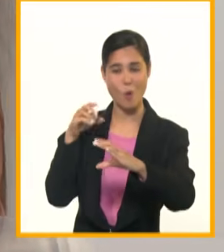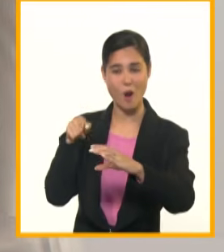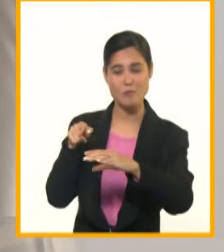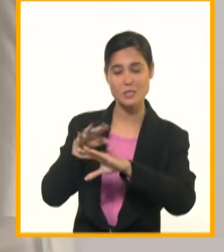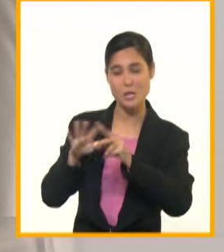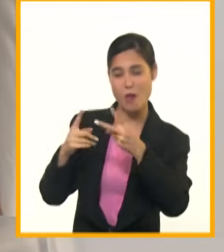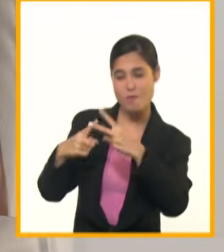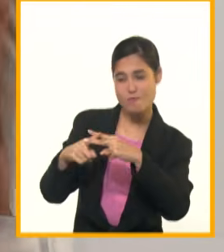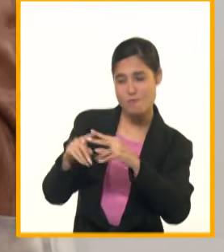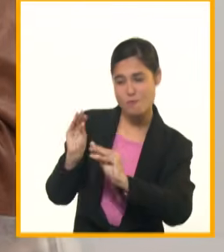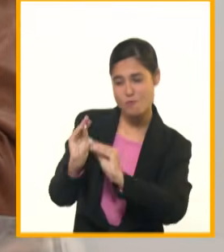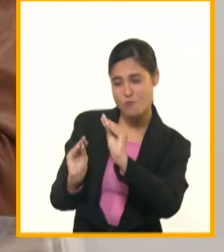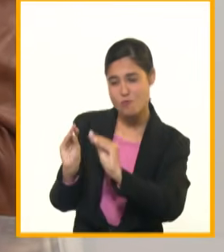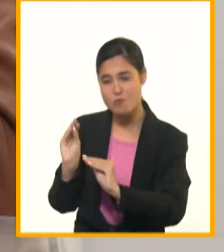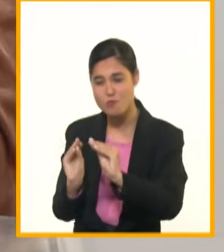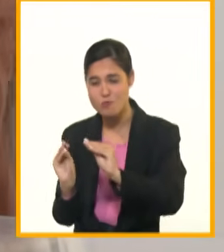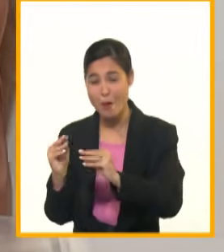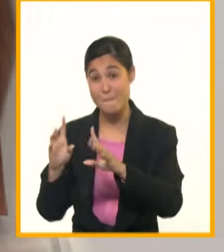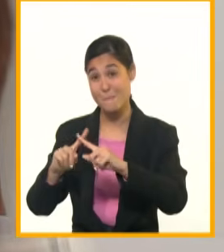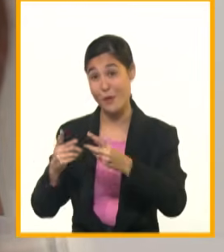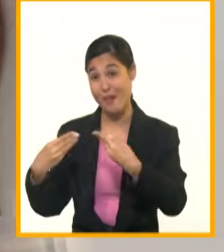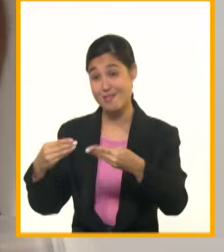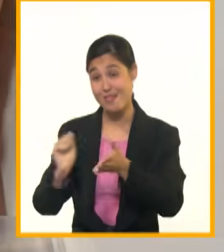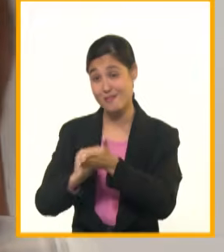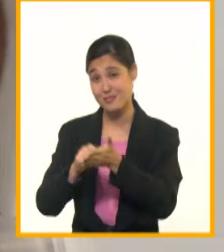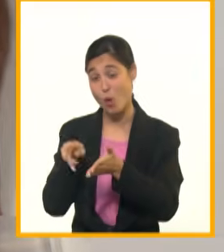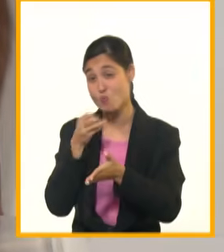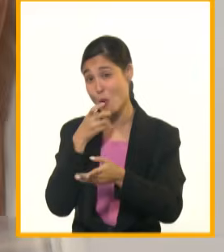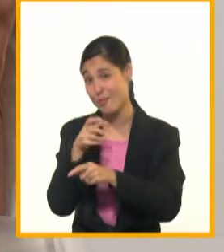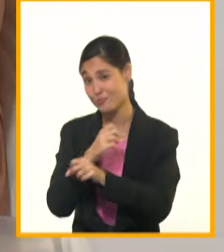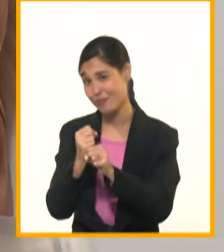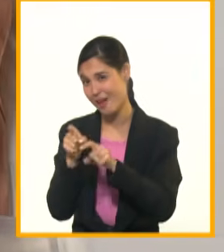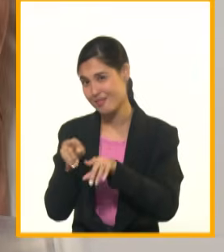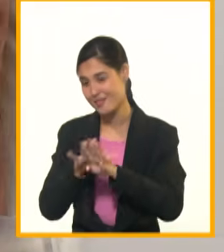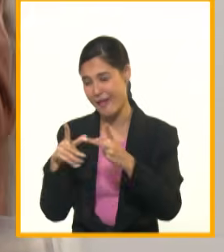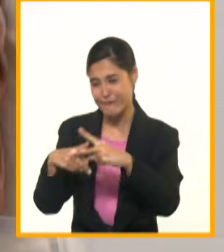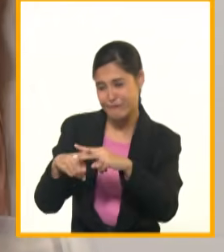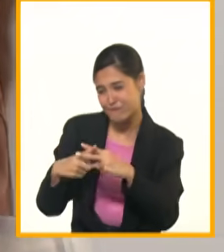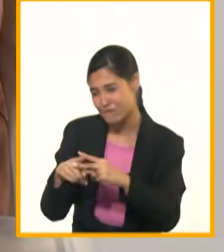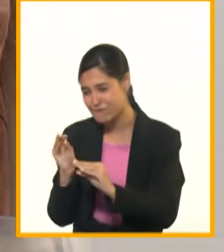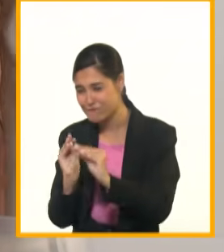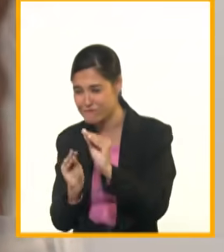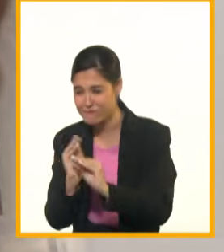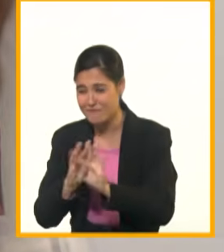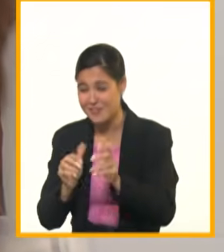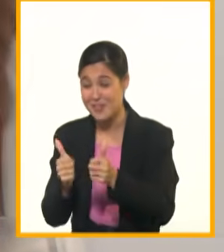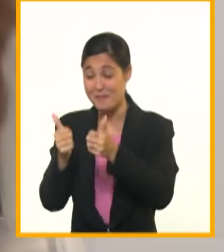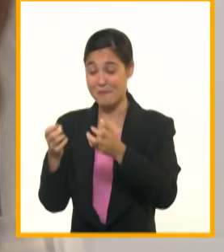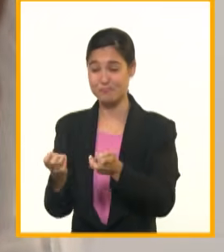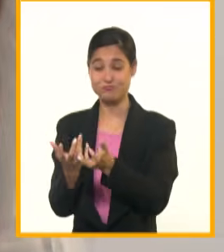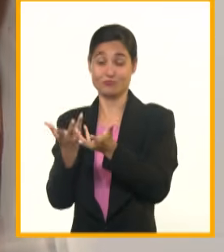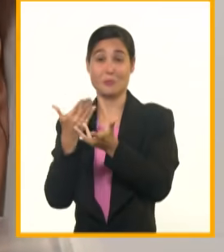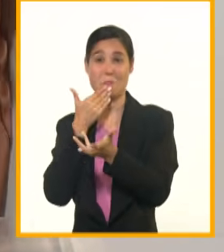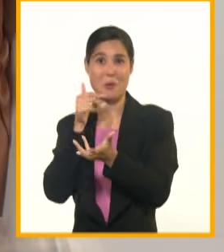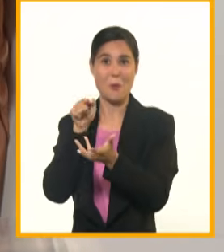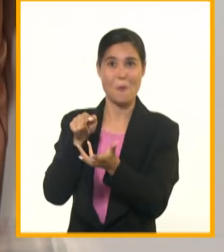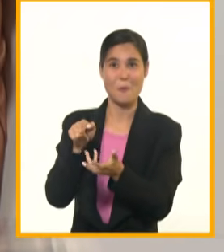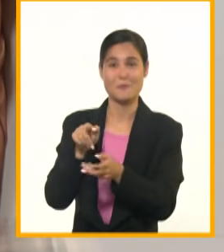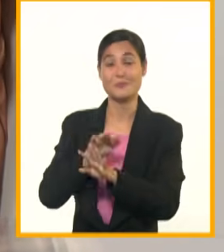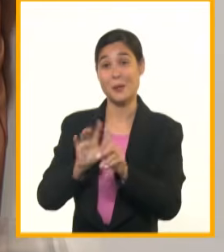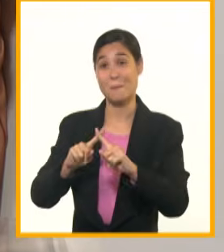Ya ahora en este año vamos a estar no solo armándola, sino ya es elaborando, incrementando la